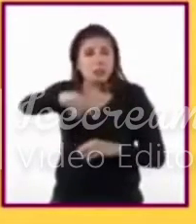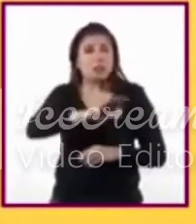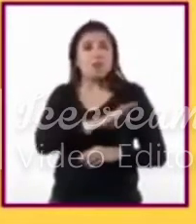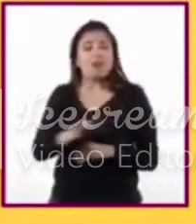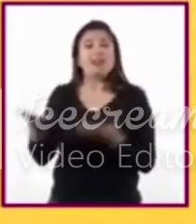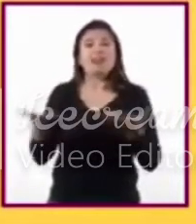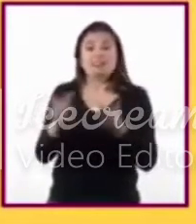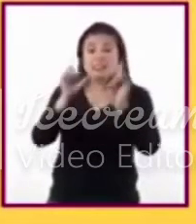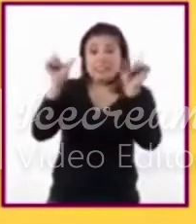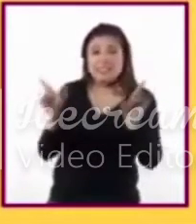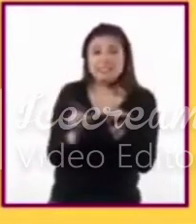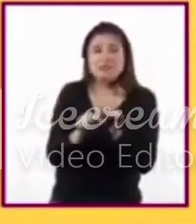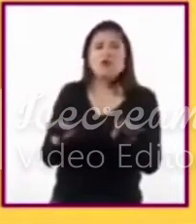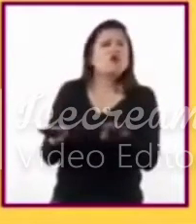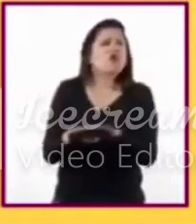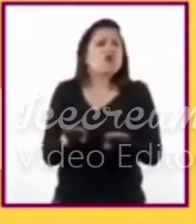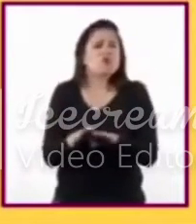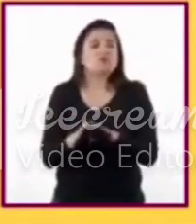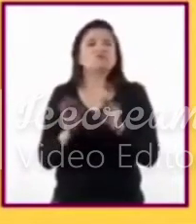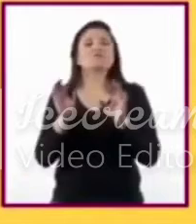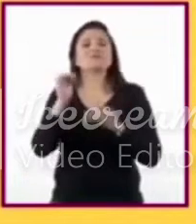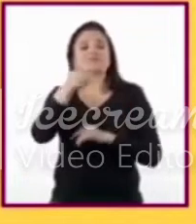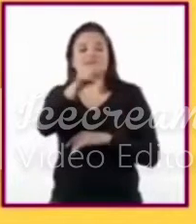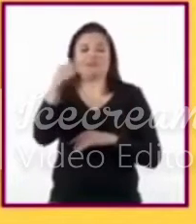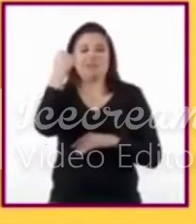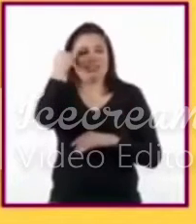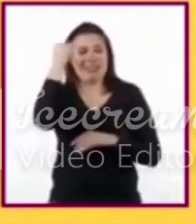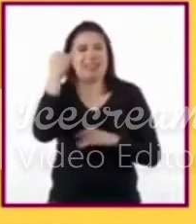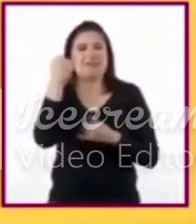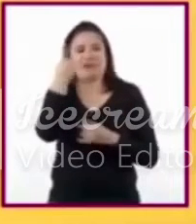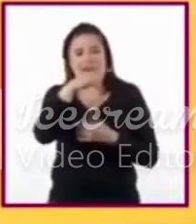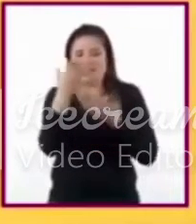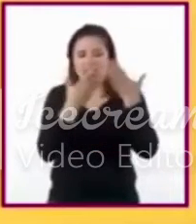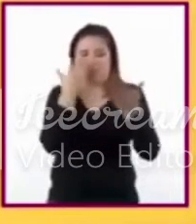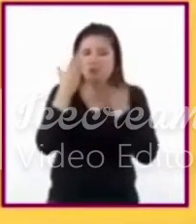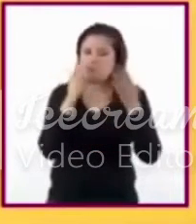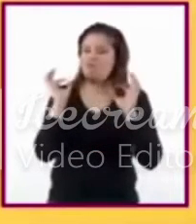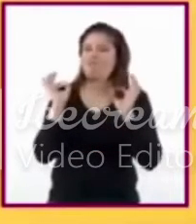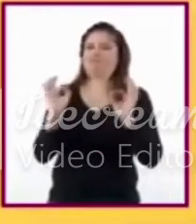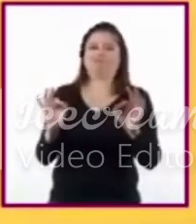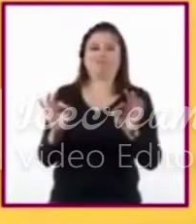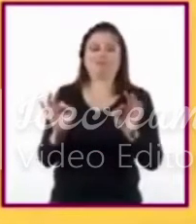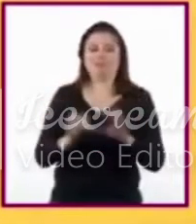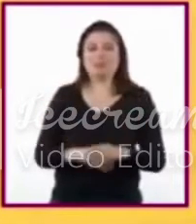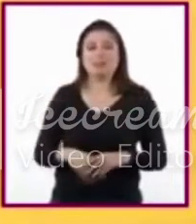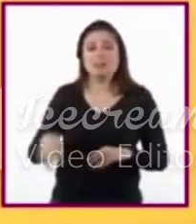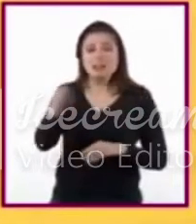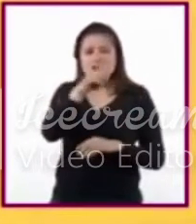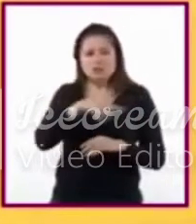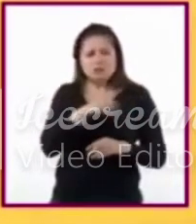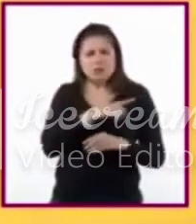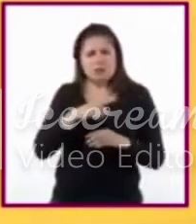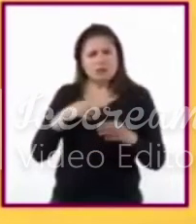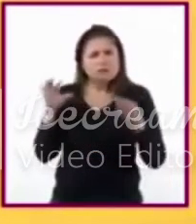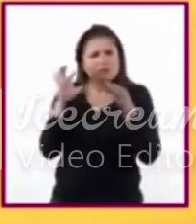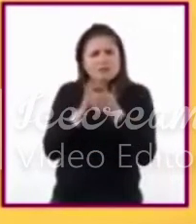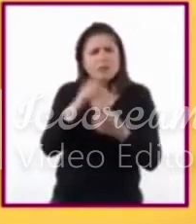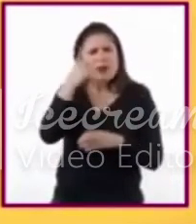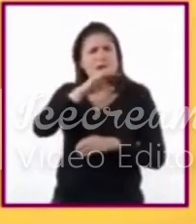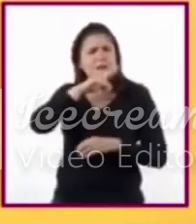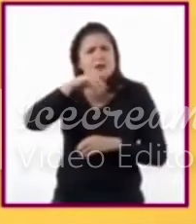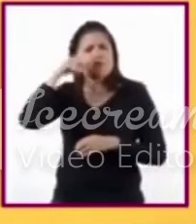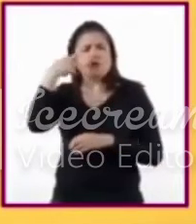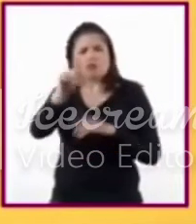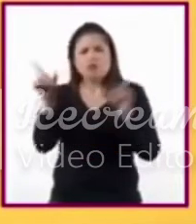al resumen como una excelente estrategia de estudio. Una manera de familiarizarse y de mejorar